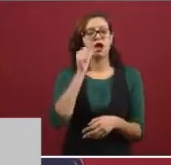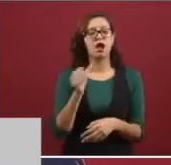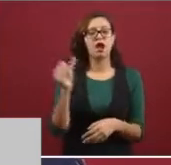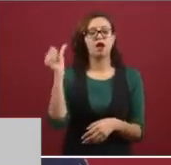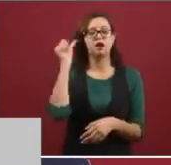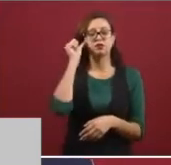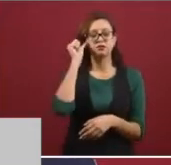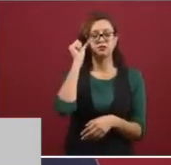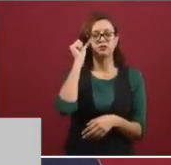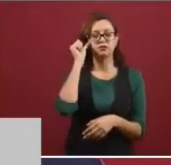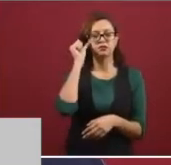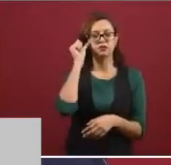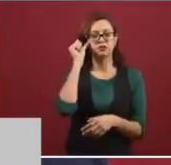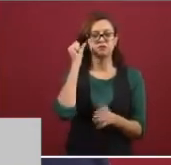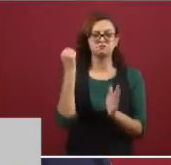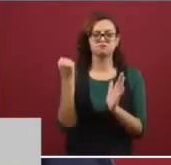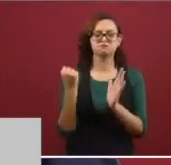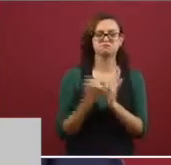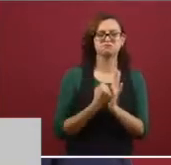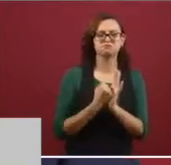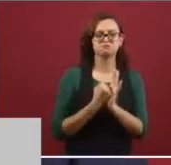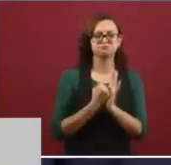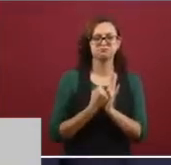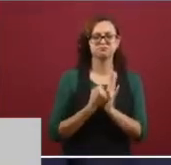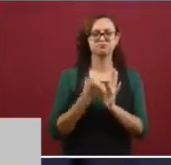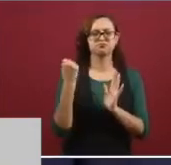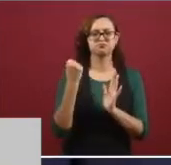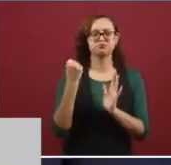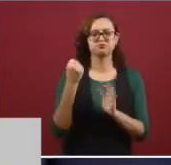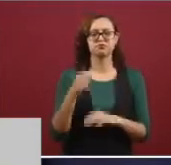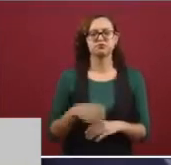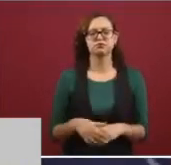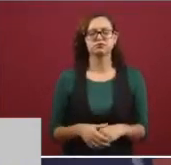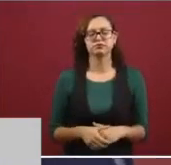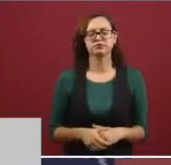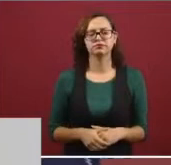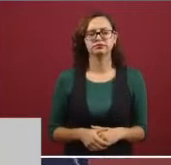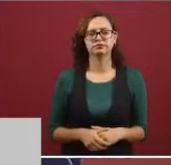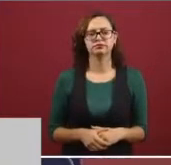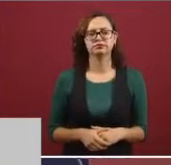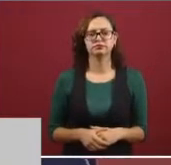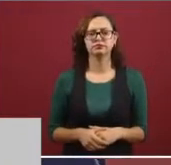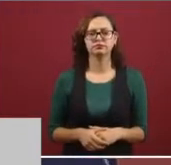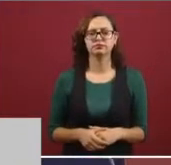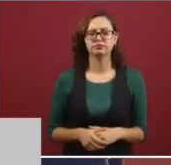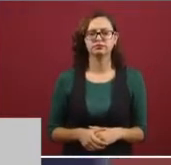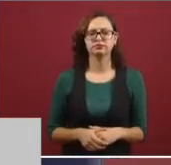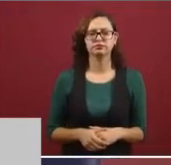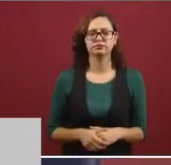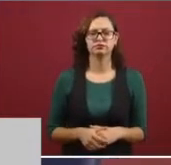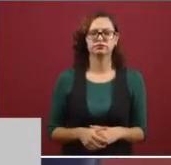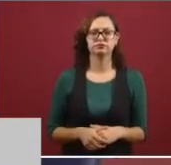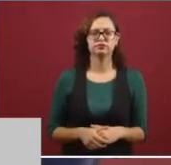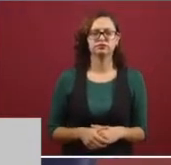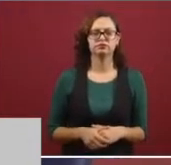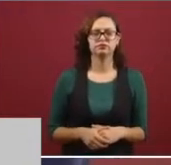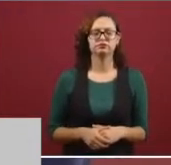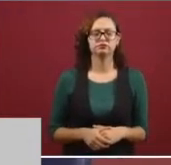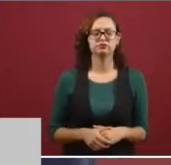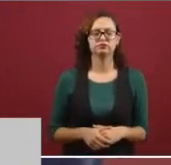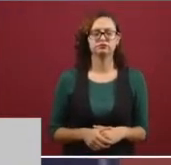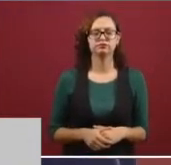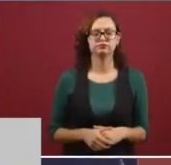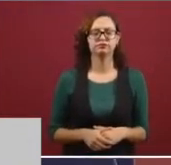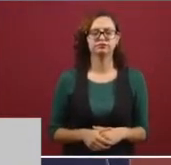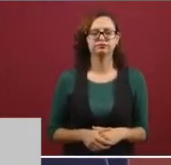día de ayer para dar a conocer cómo se está rescatando la industria petrolera. Después del fracaso de la llamada reforma energética, engañaron diciendo que llegaría